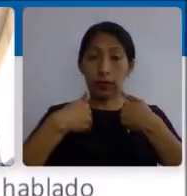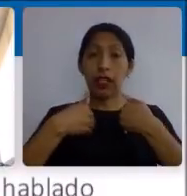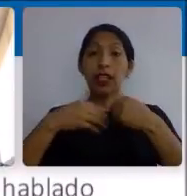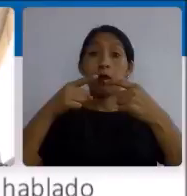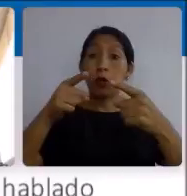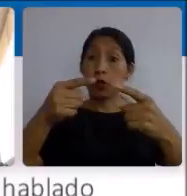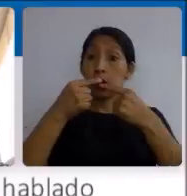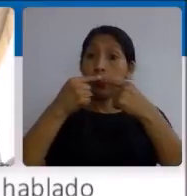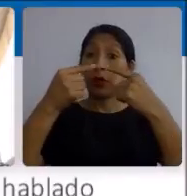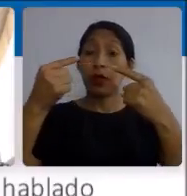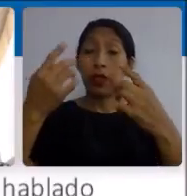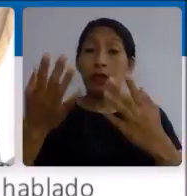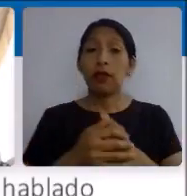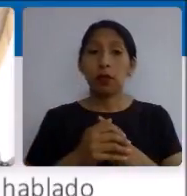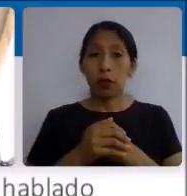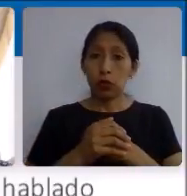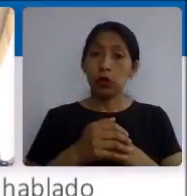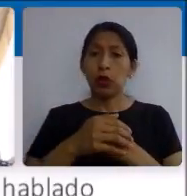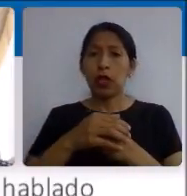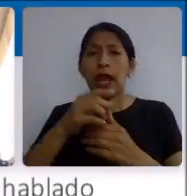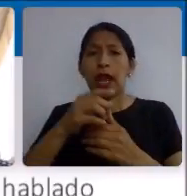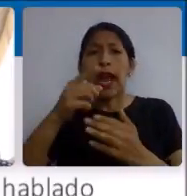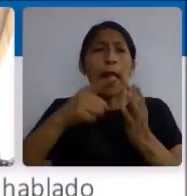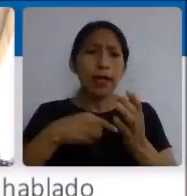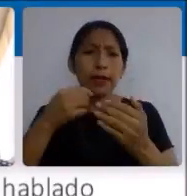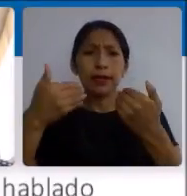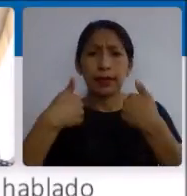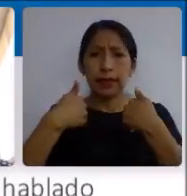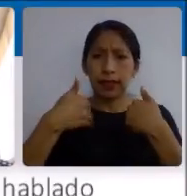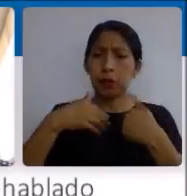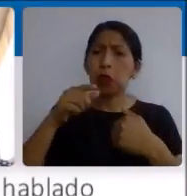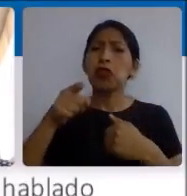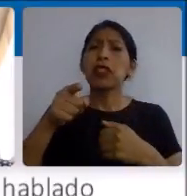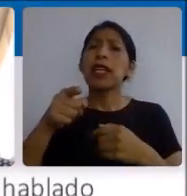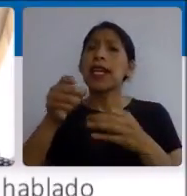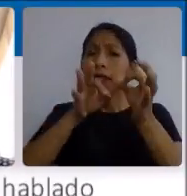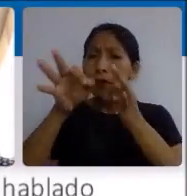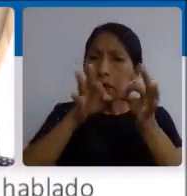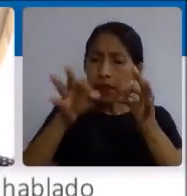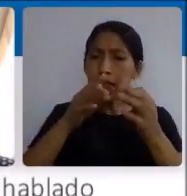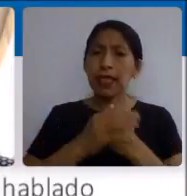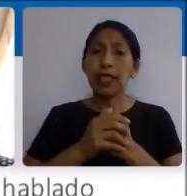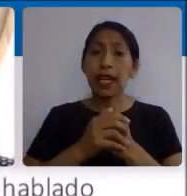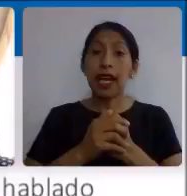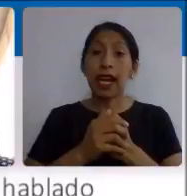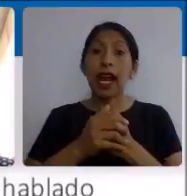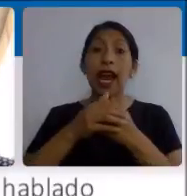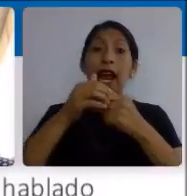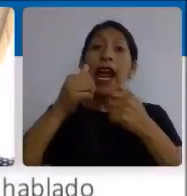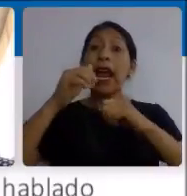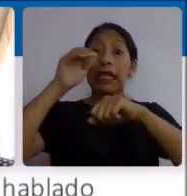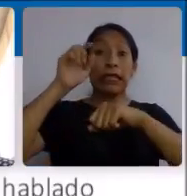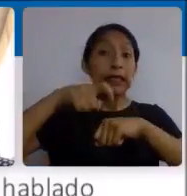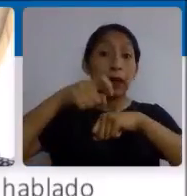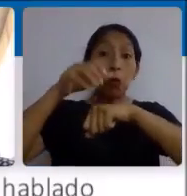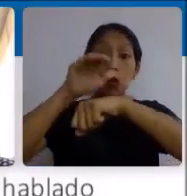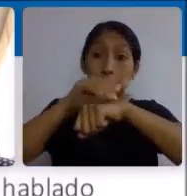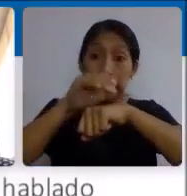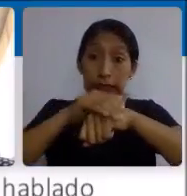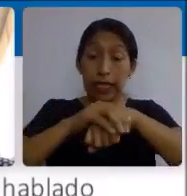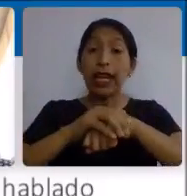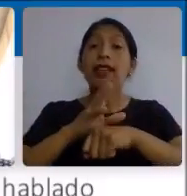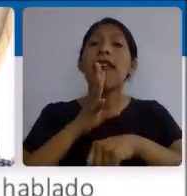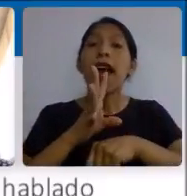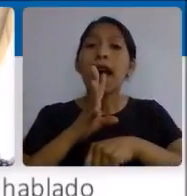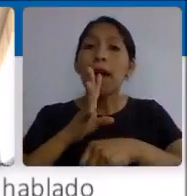¿no? A veces suena un poco obvio, pero sí es importante mencionarlo. El buen manejo de inglés, tanto escrito como